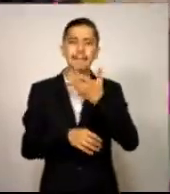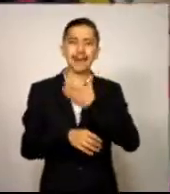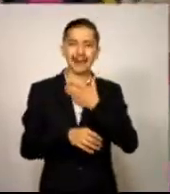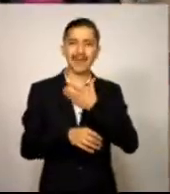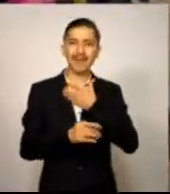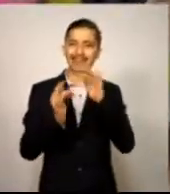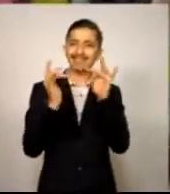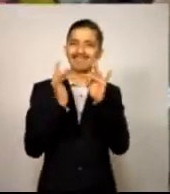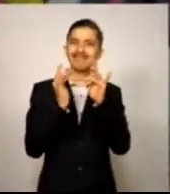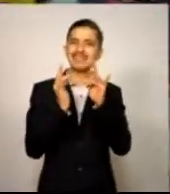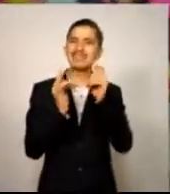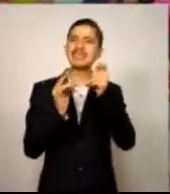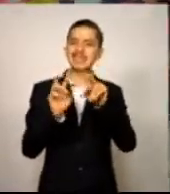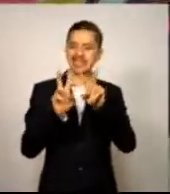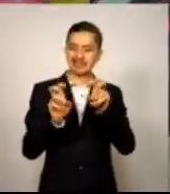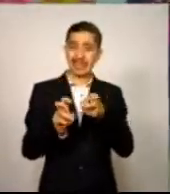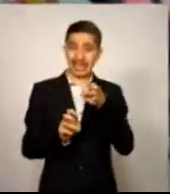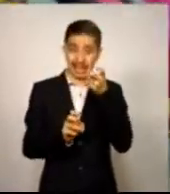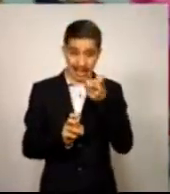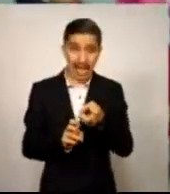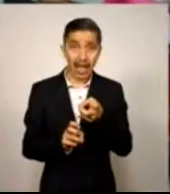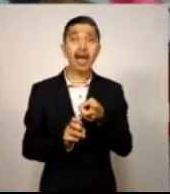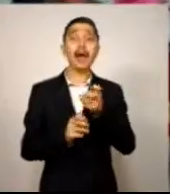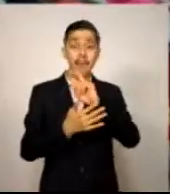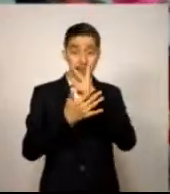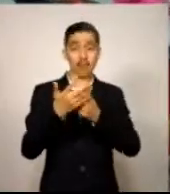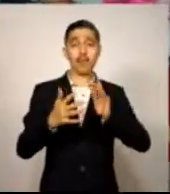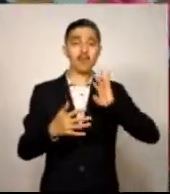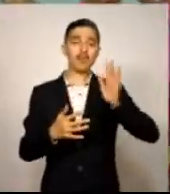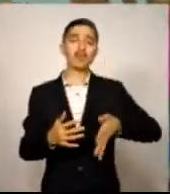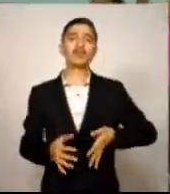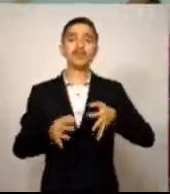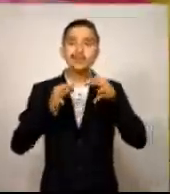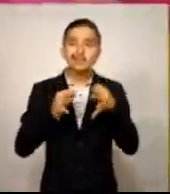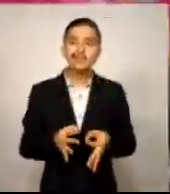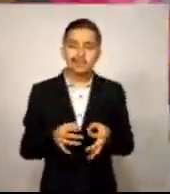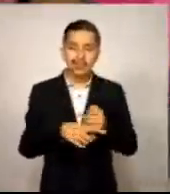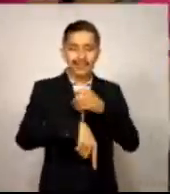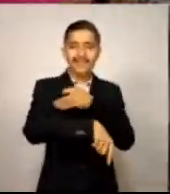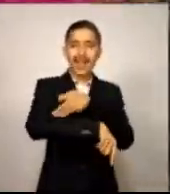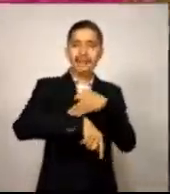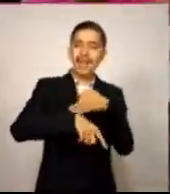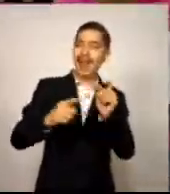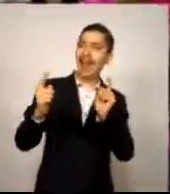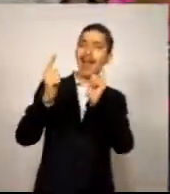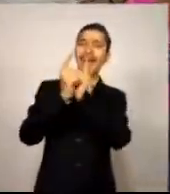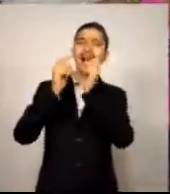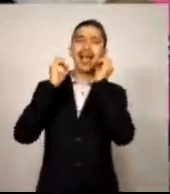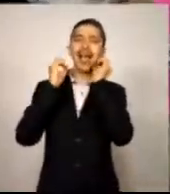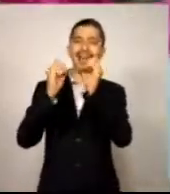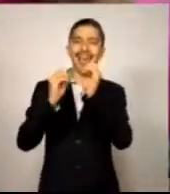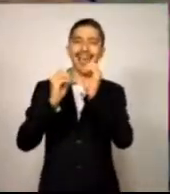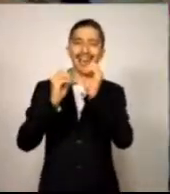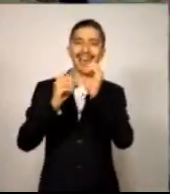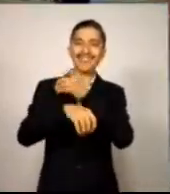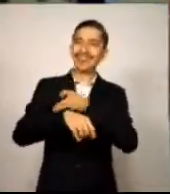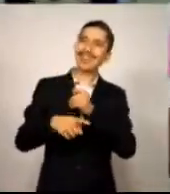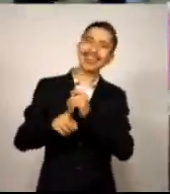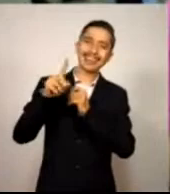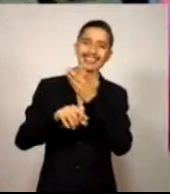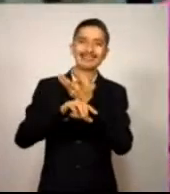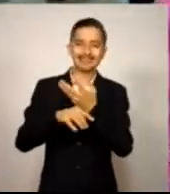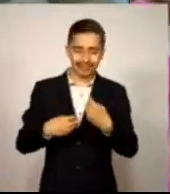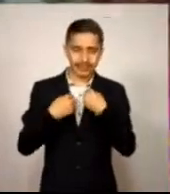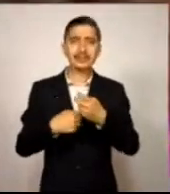palomas mensajeras es un programa que nos llena de orgullo que me hace recordar el valor